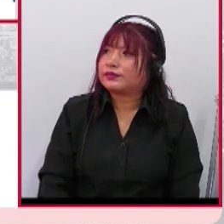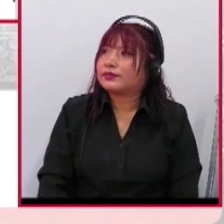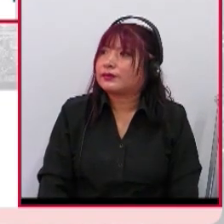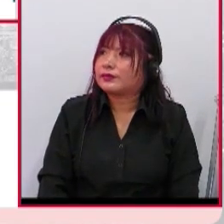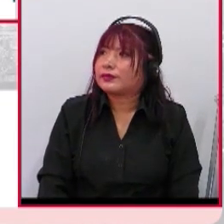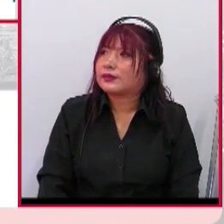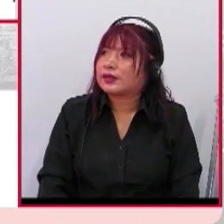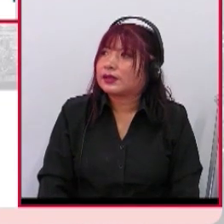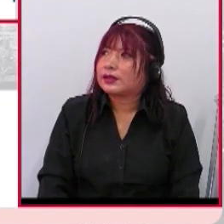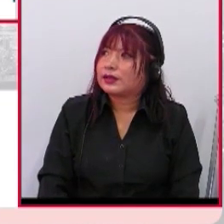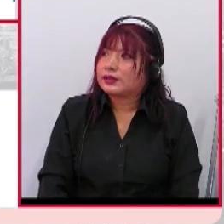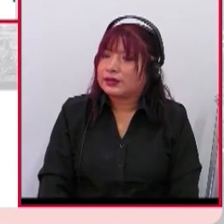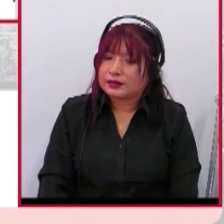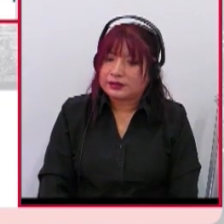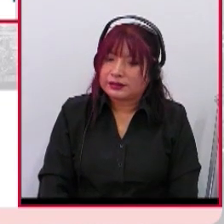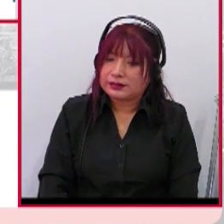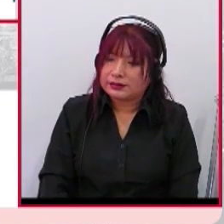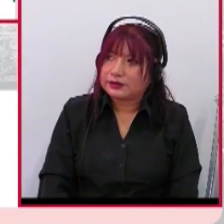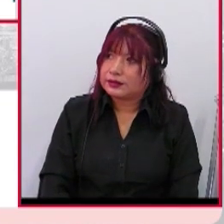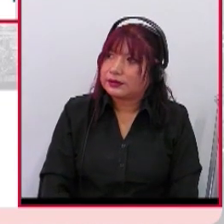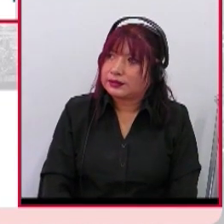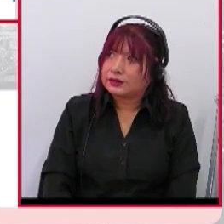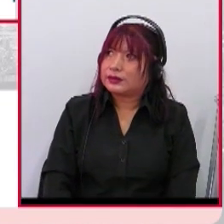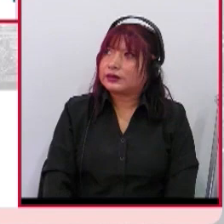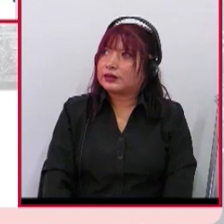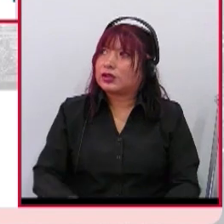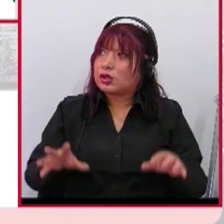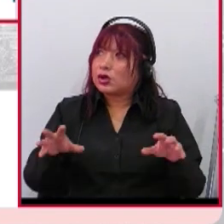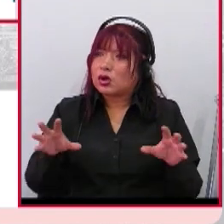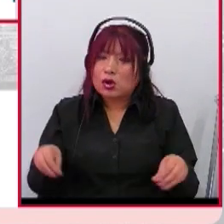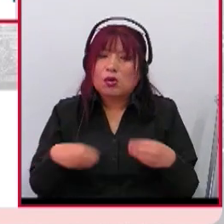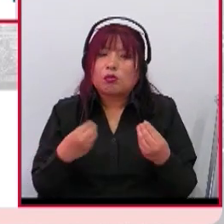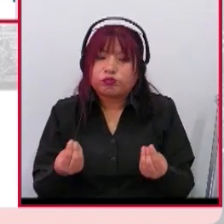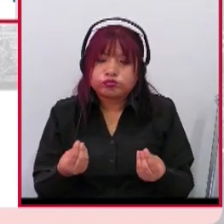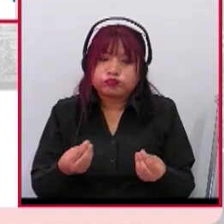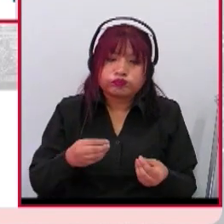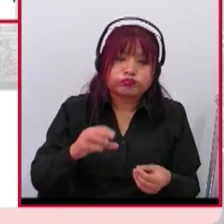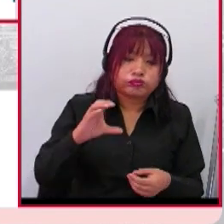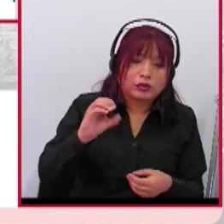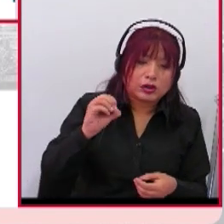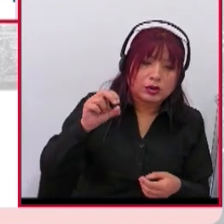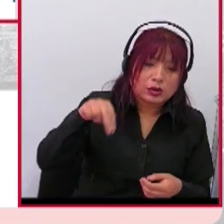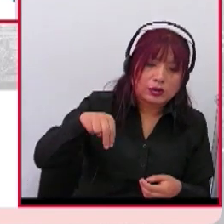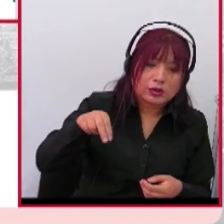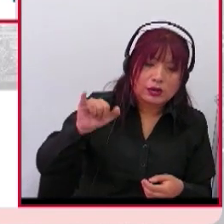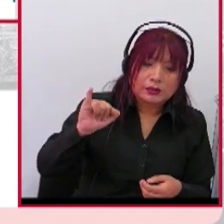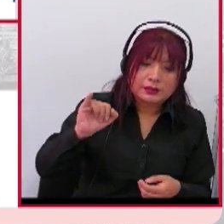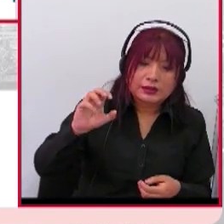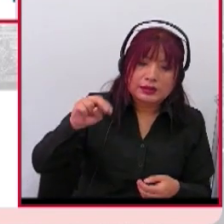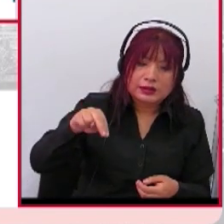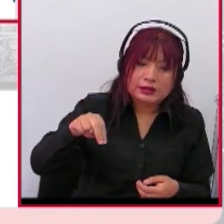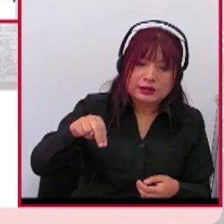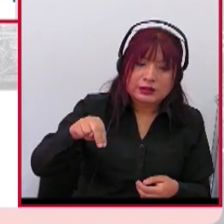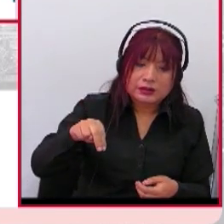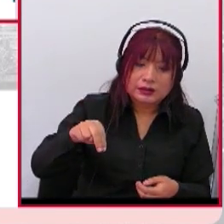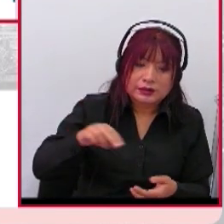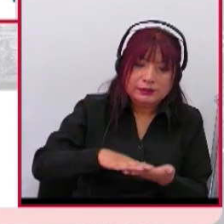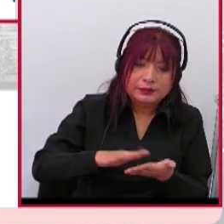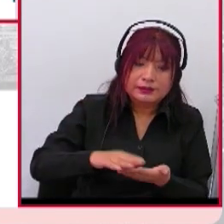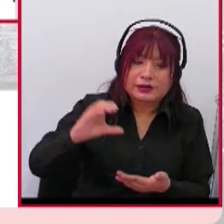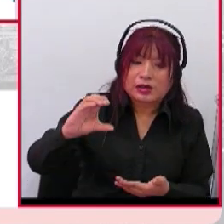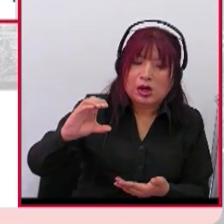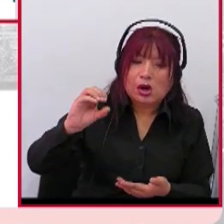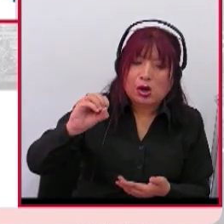¿Cómo fue el comisionamiento? Desarrollamos 7 hitos.